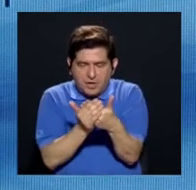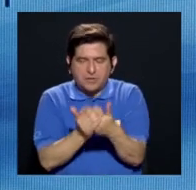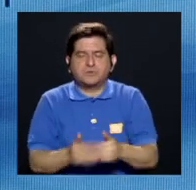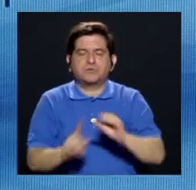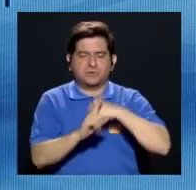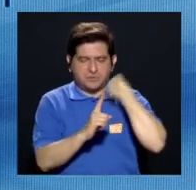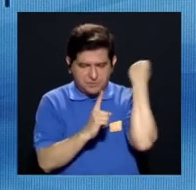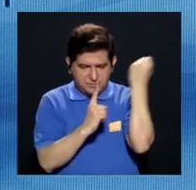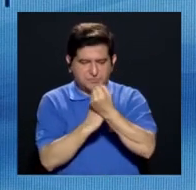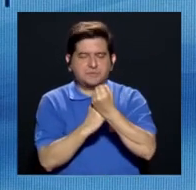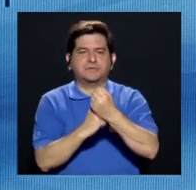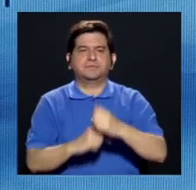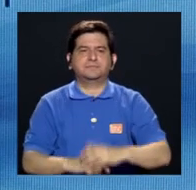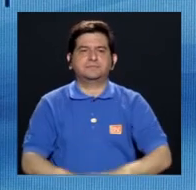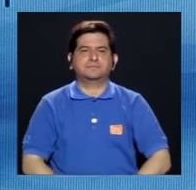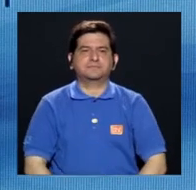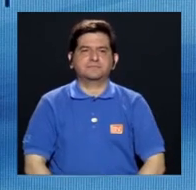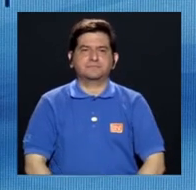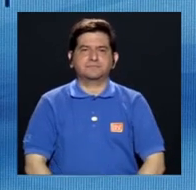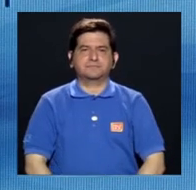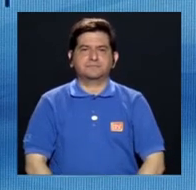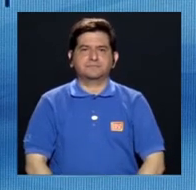la sociedad.